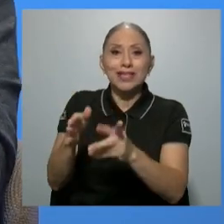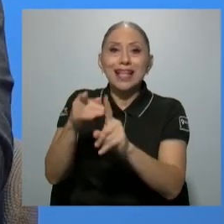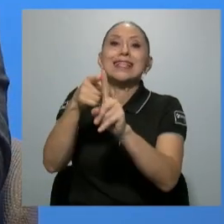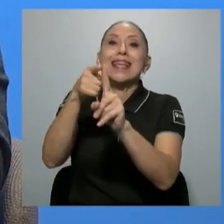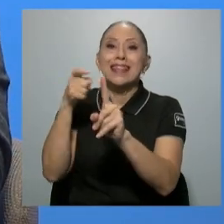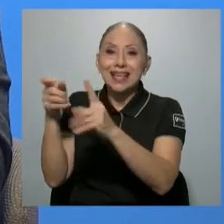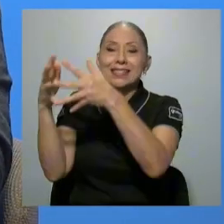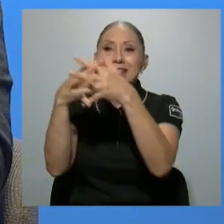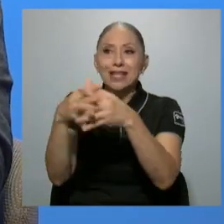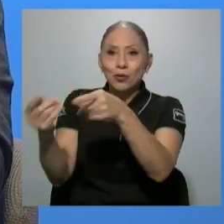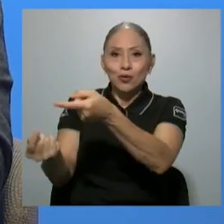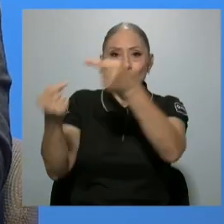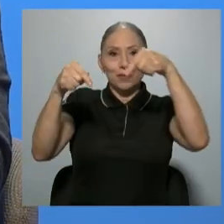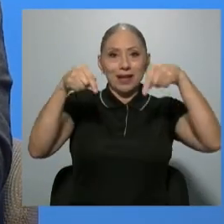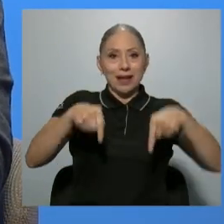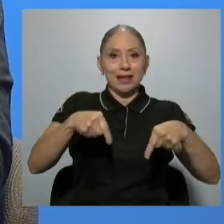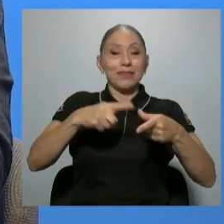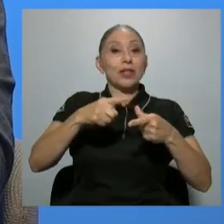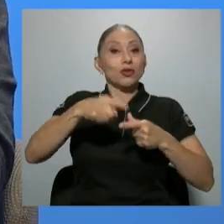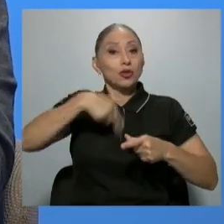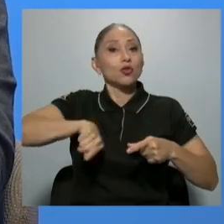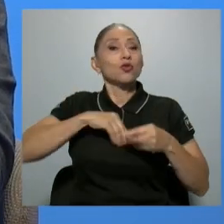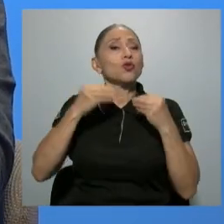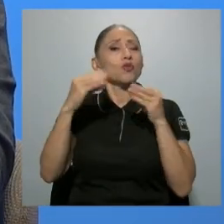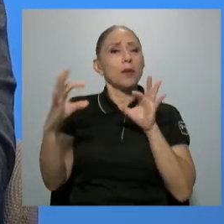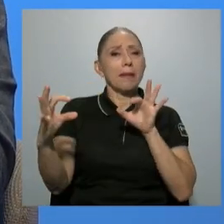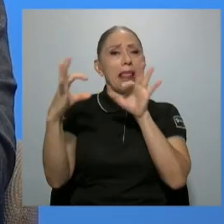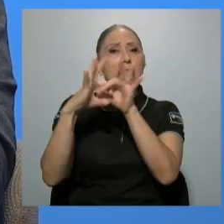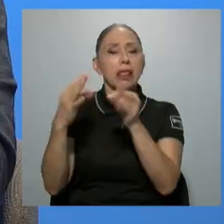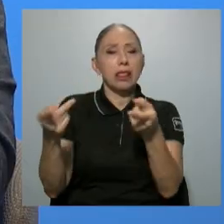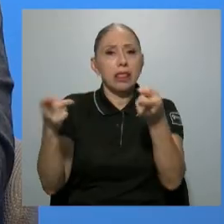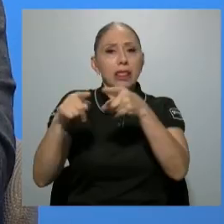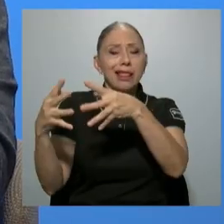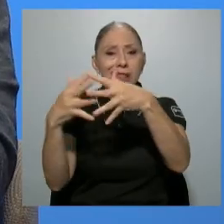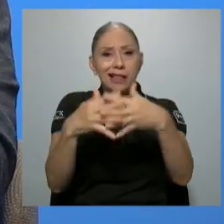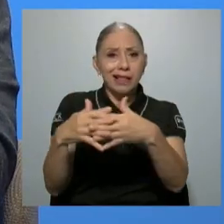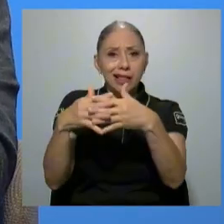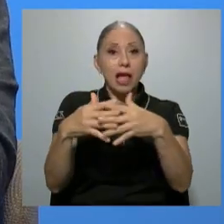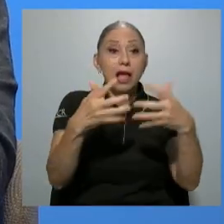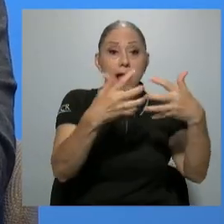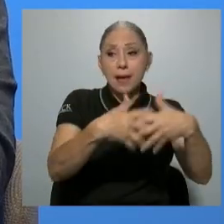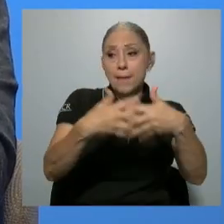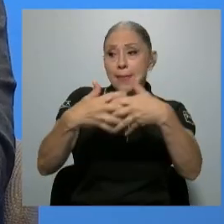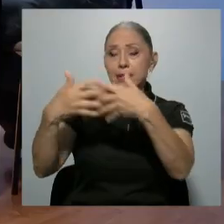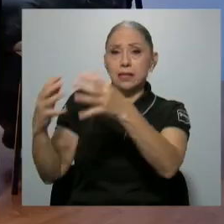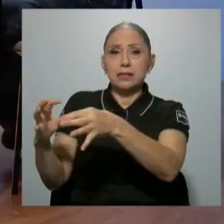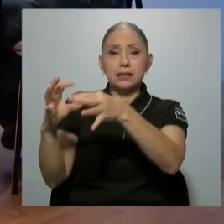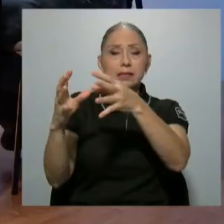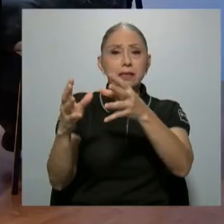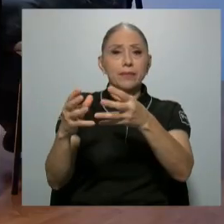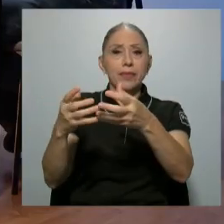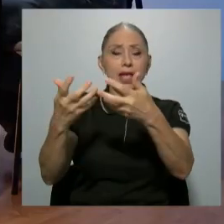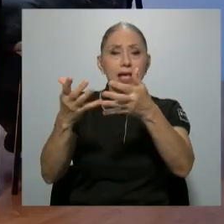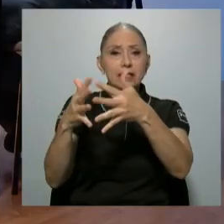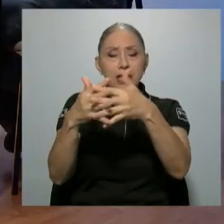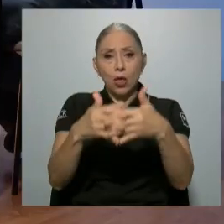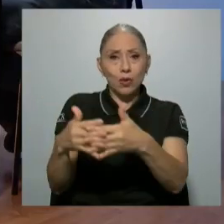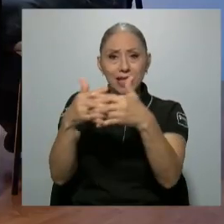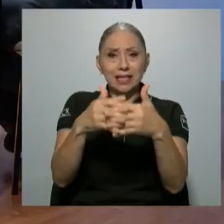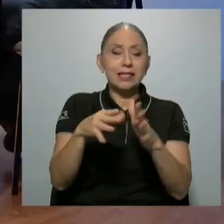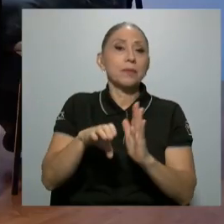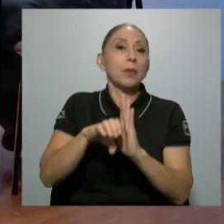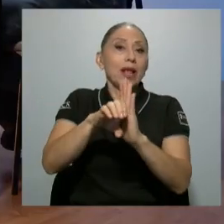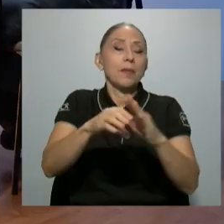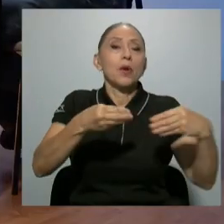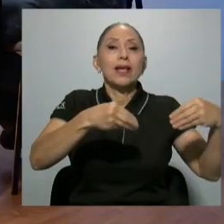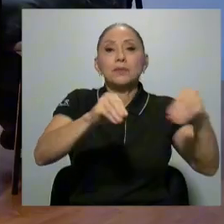vinculados a lo que pasa en Estados Unidos y a las empresas estadounidenses en sectores, por ejemplo, de muy alto dinamismo como las exportaciones